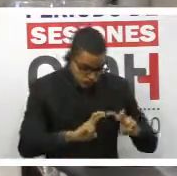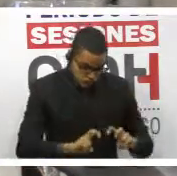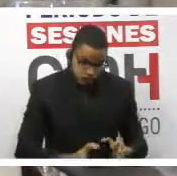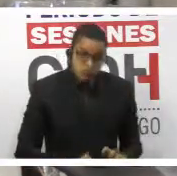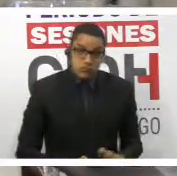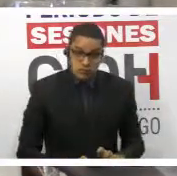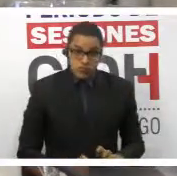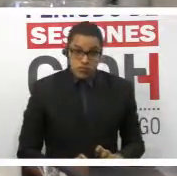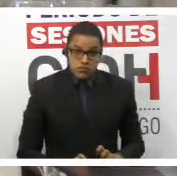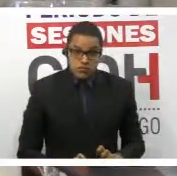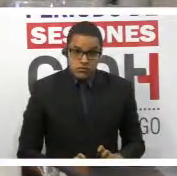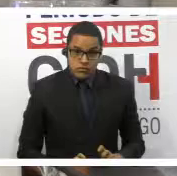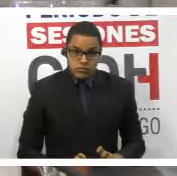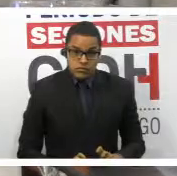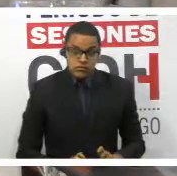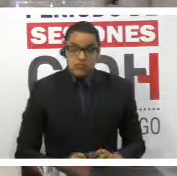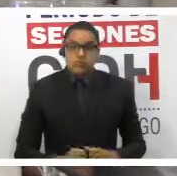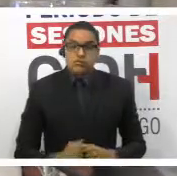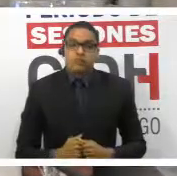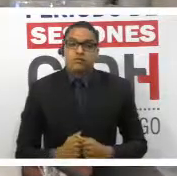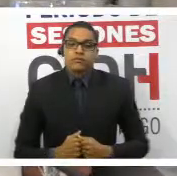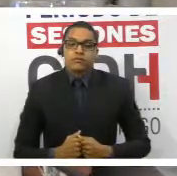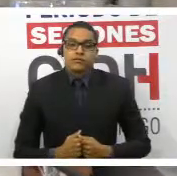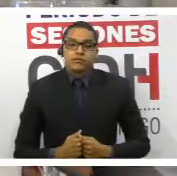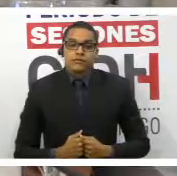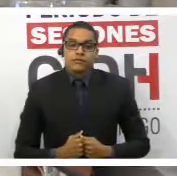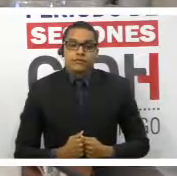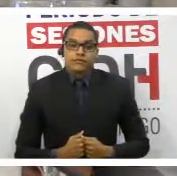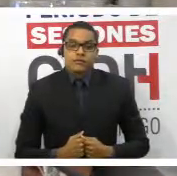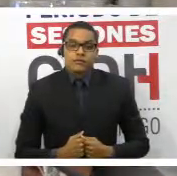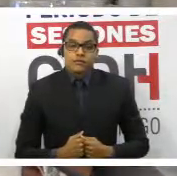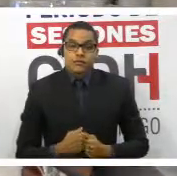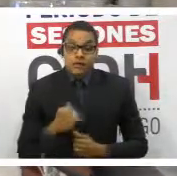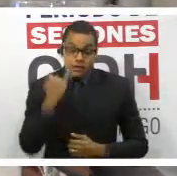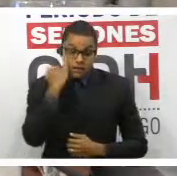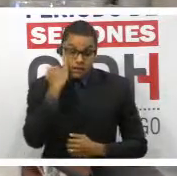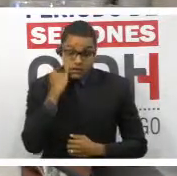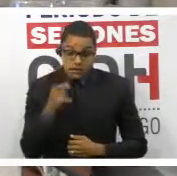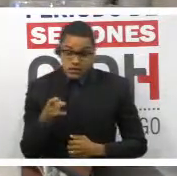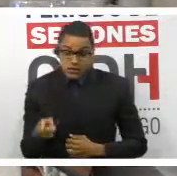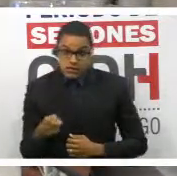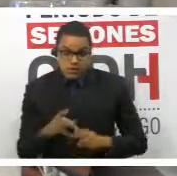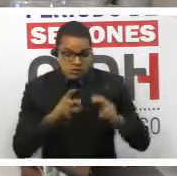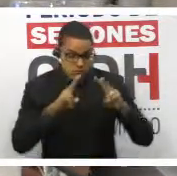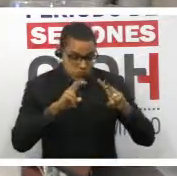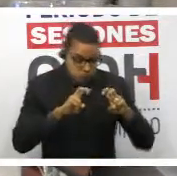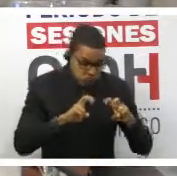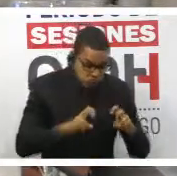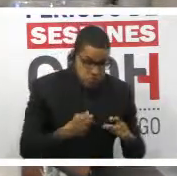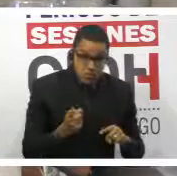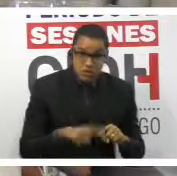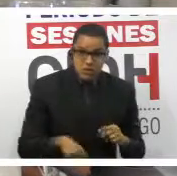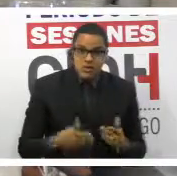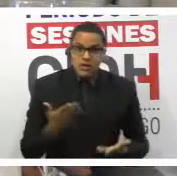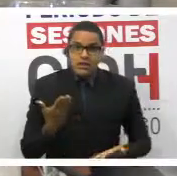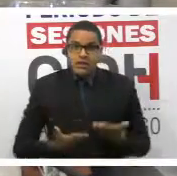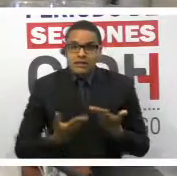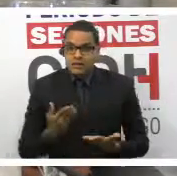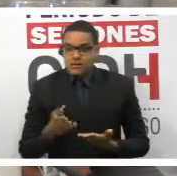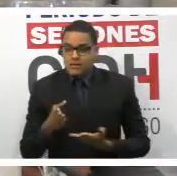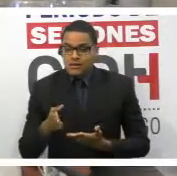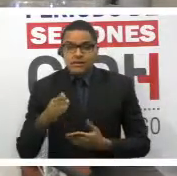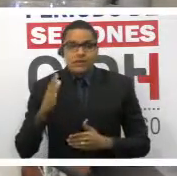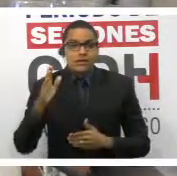y puede causar o agravar el medio económico social cultural no el grado de